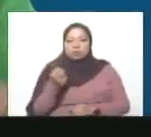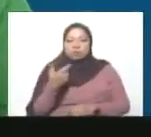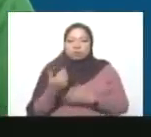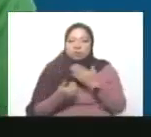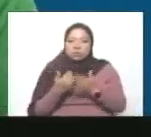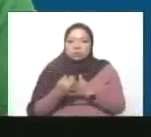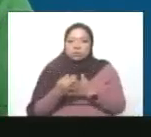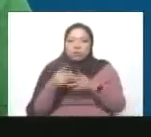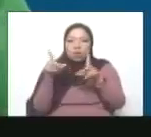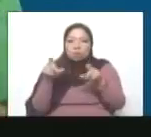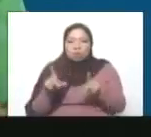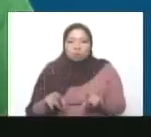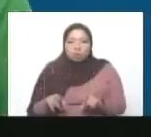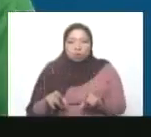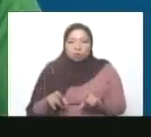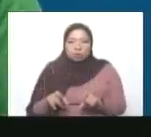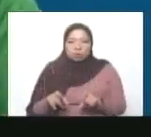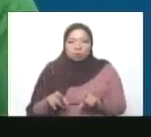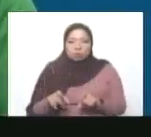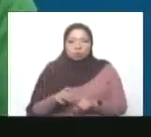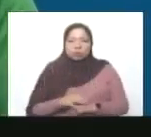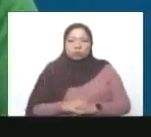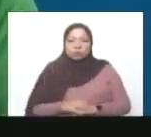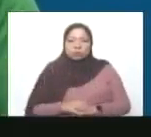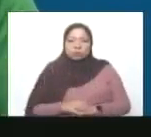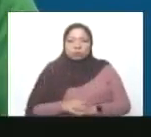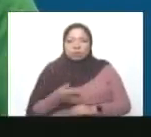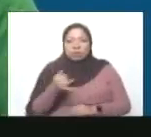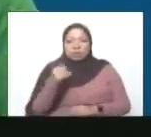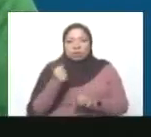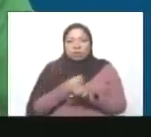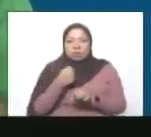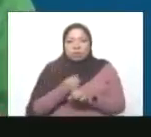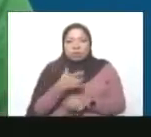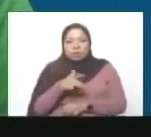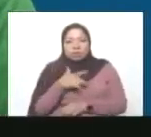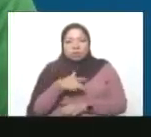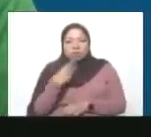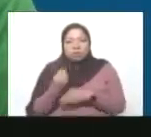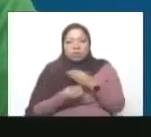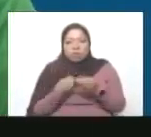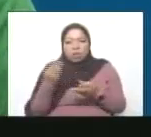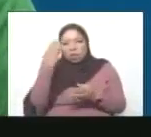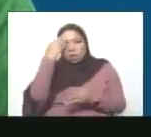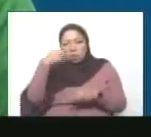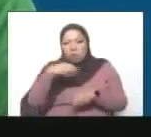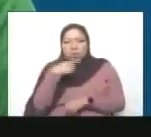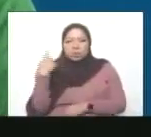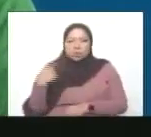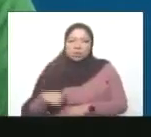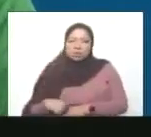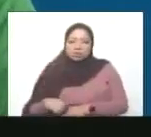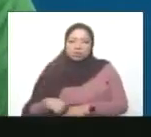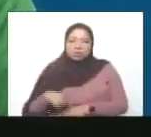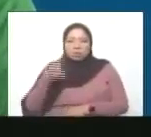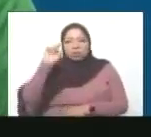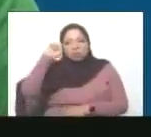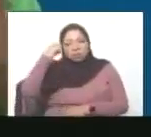una propuesta a ver si qué posibilidad hay en el sentido de que como se firme ese acuerdo con China... Recuerde